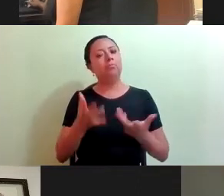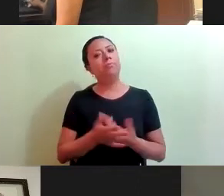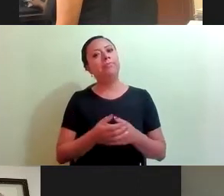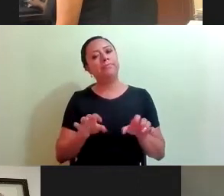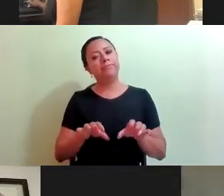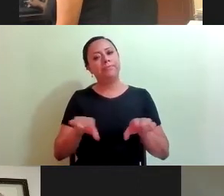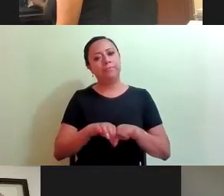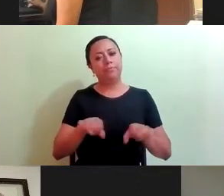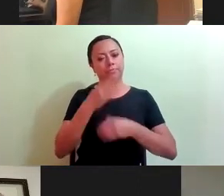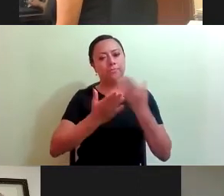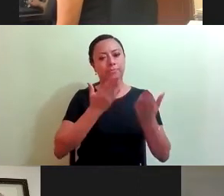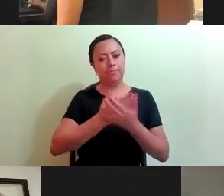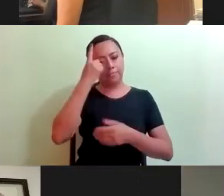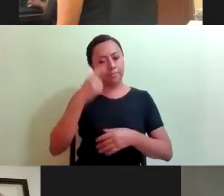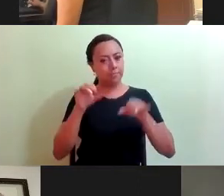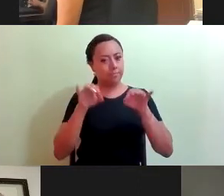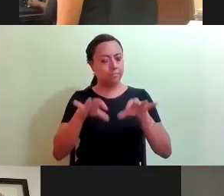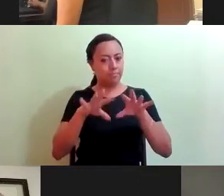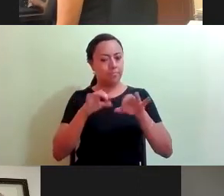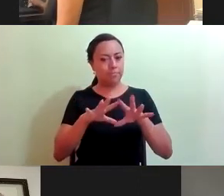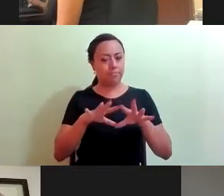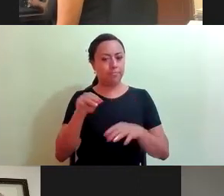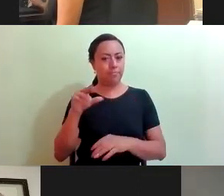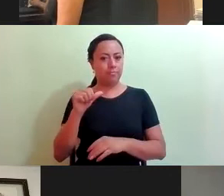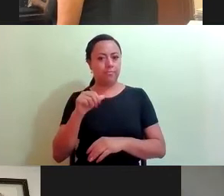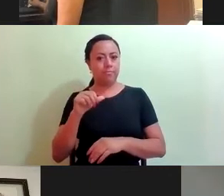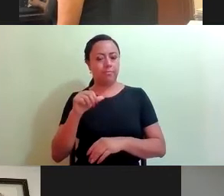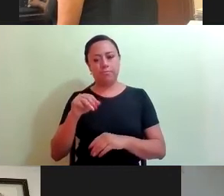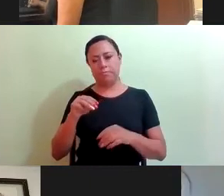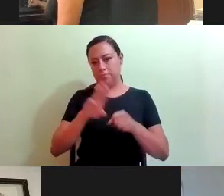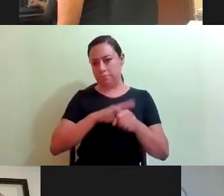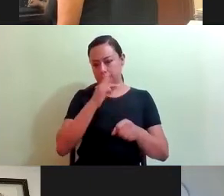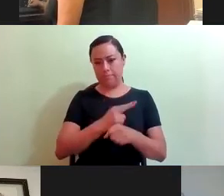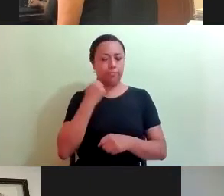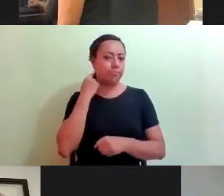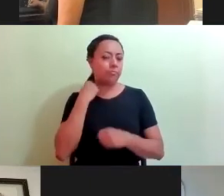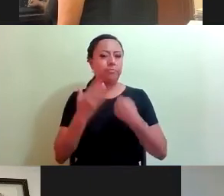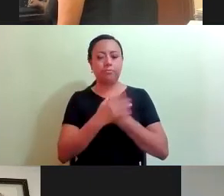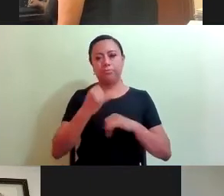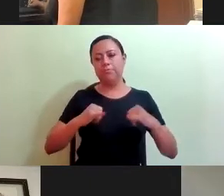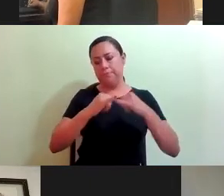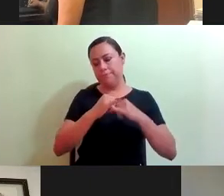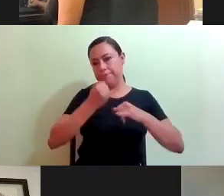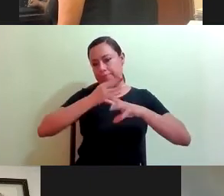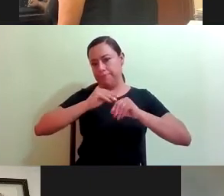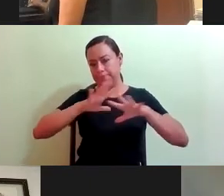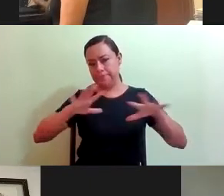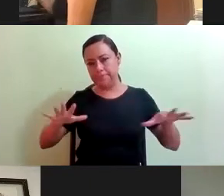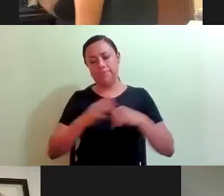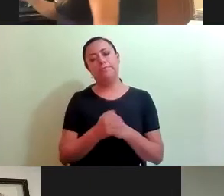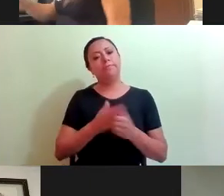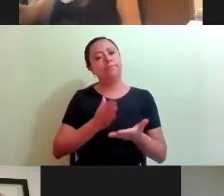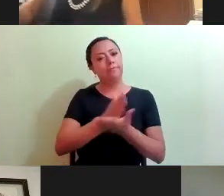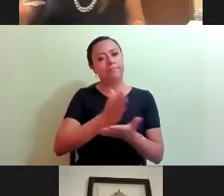por la Oficialía Mayor, en cumplimiento de la resolución emitida por el Pleno del Instituto de Transparencia, Acceso a la Información Pública, Protección de